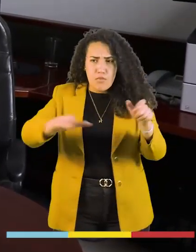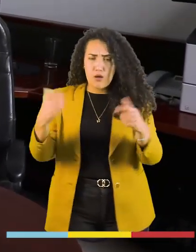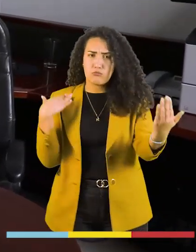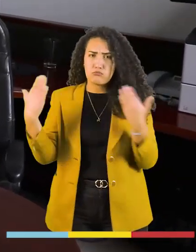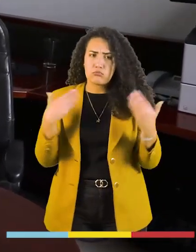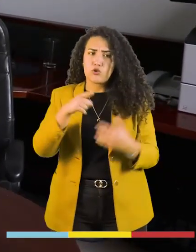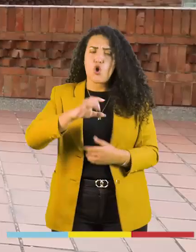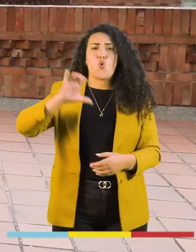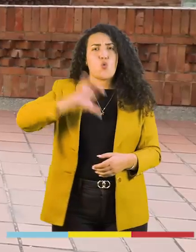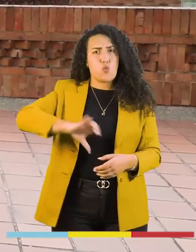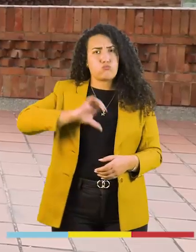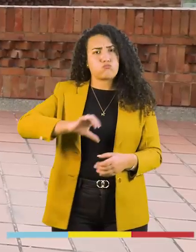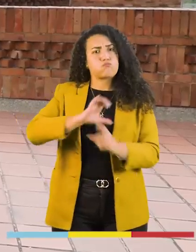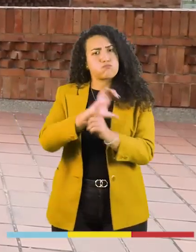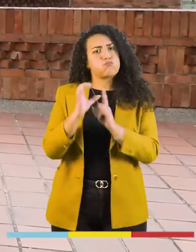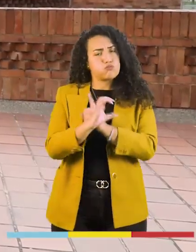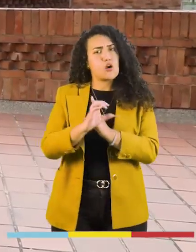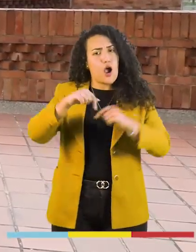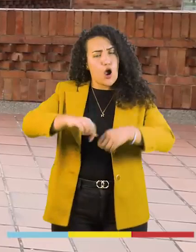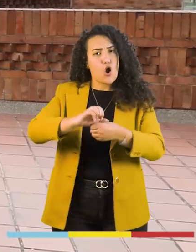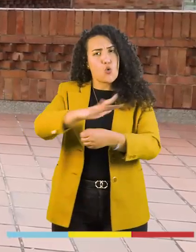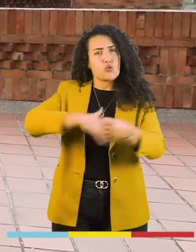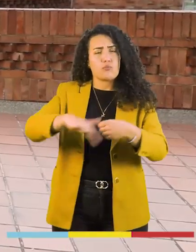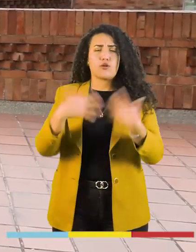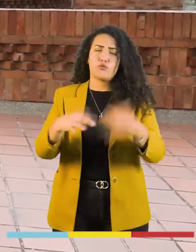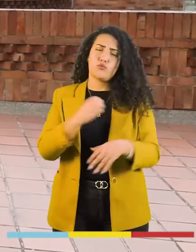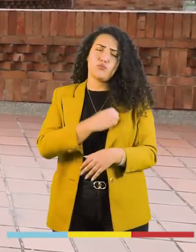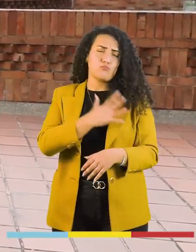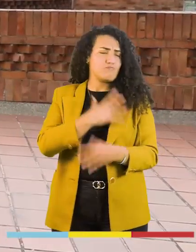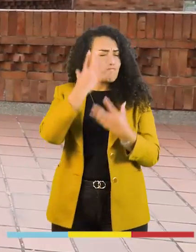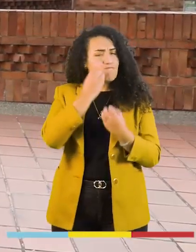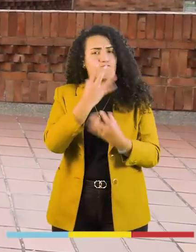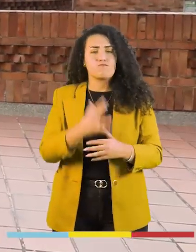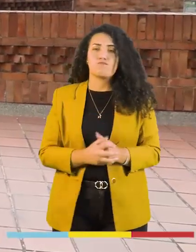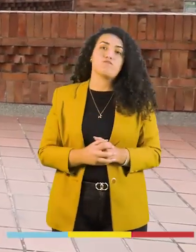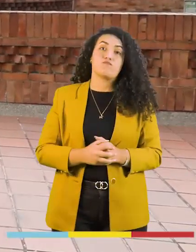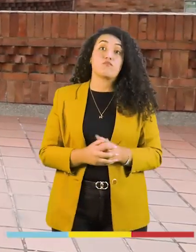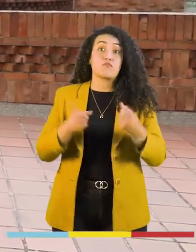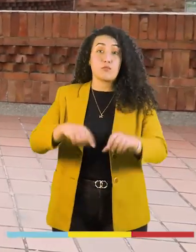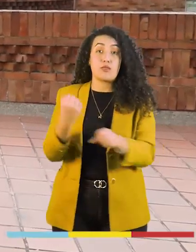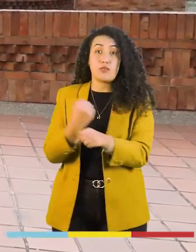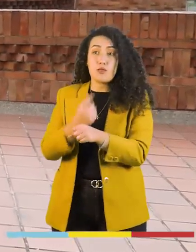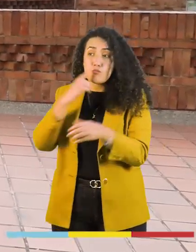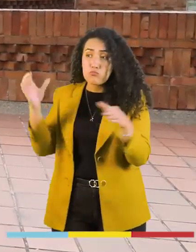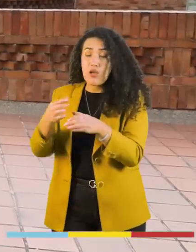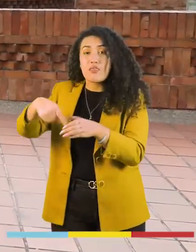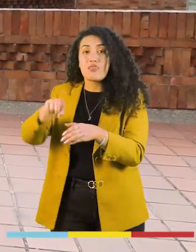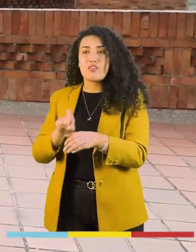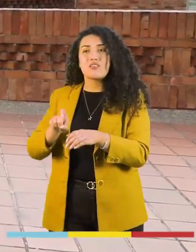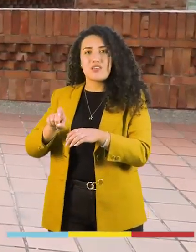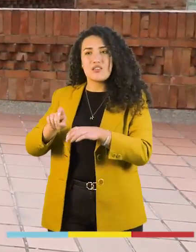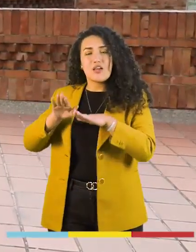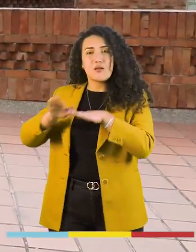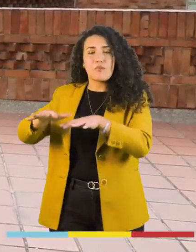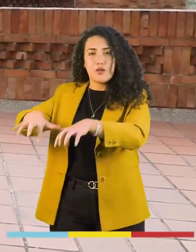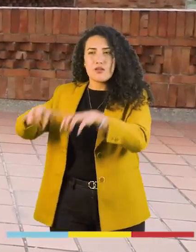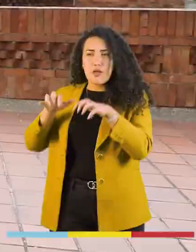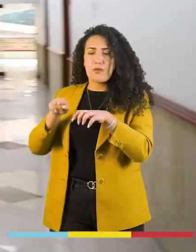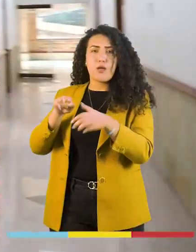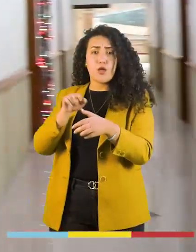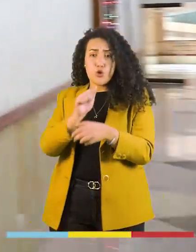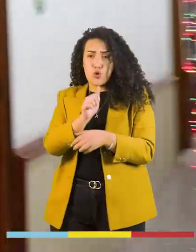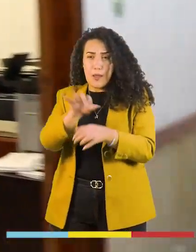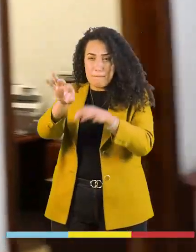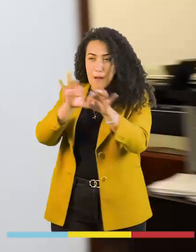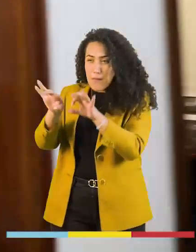regalo invaluable. Asimismo, trabajar con los 16 honorables diputados del departamento elegidos desde las diferentes provincias del departamento